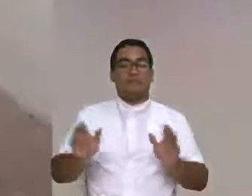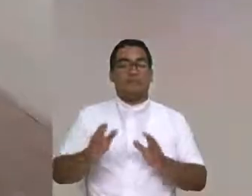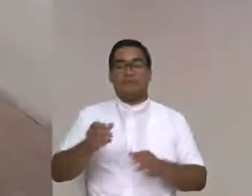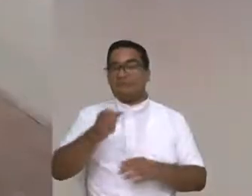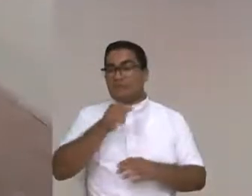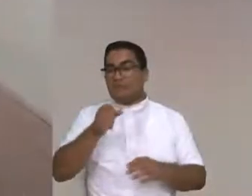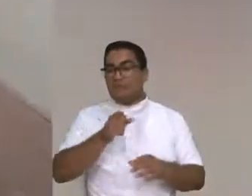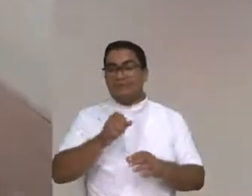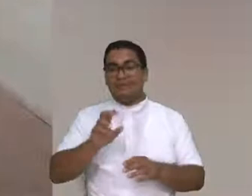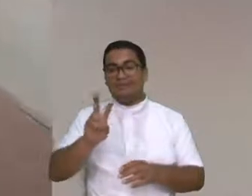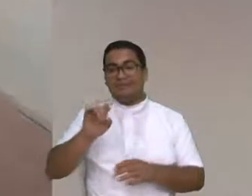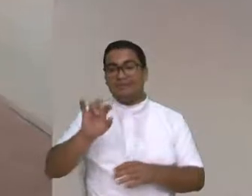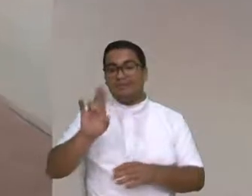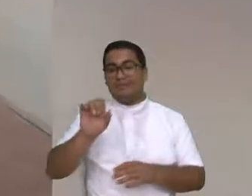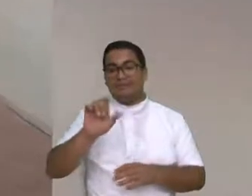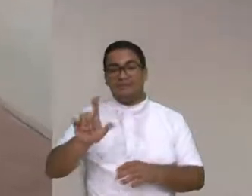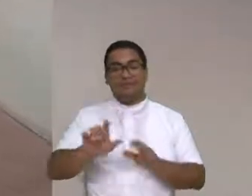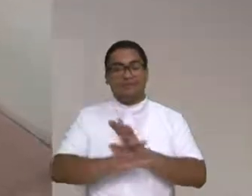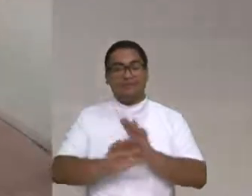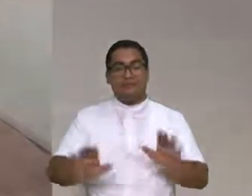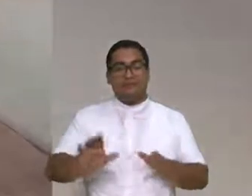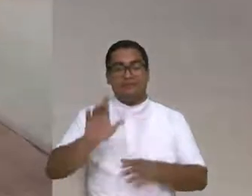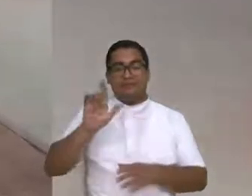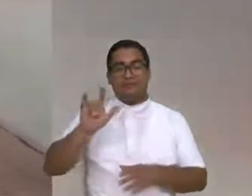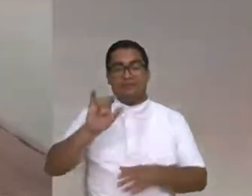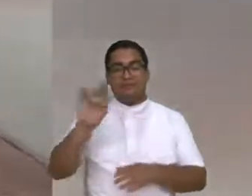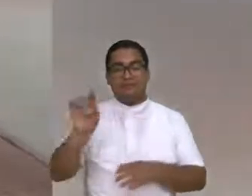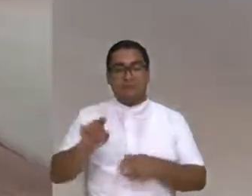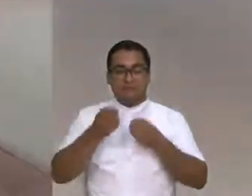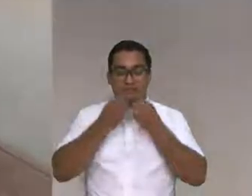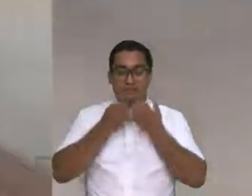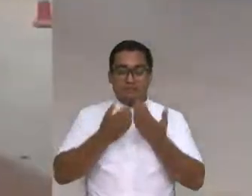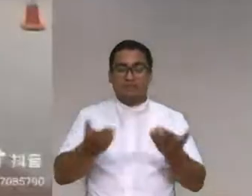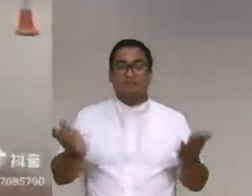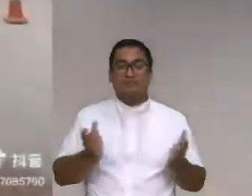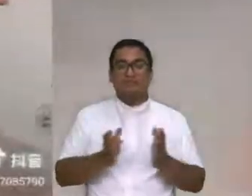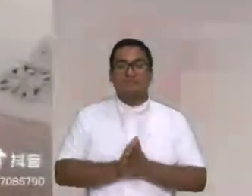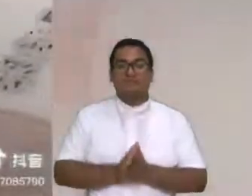segmento Lo Viral. Para el canal parlamentario informó Liz Escoto.